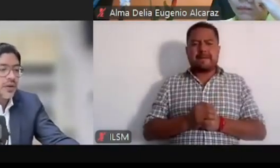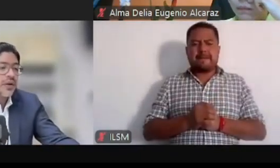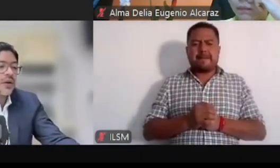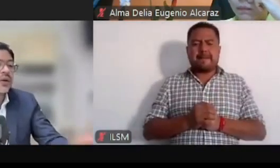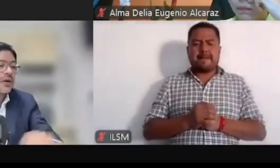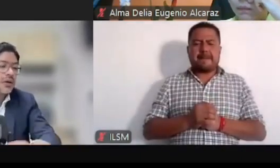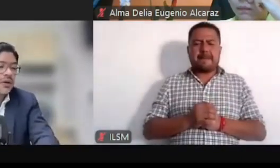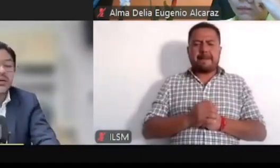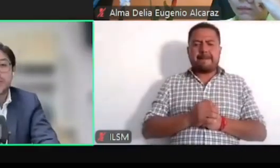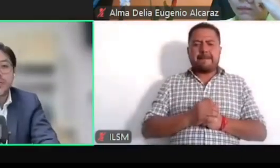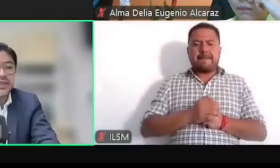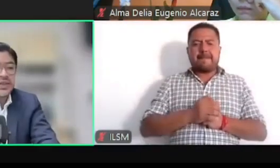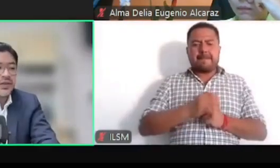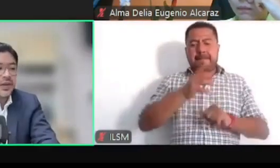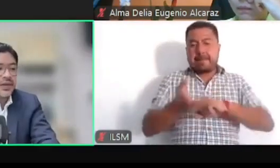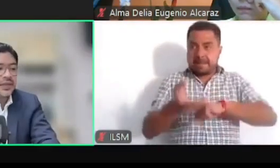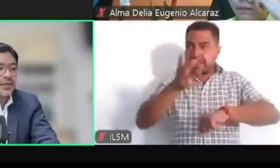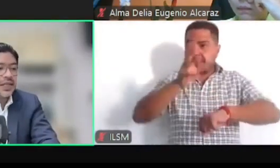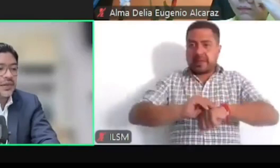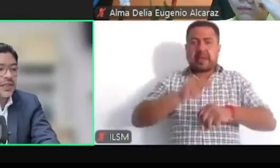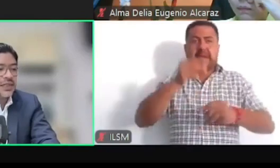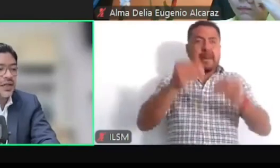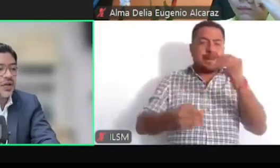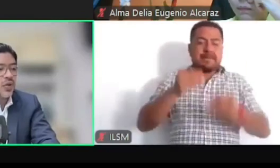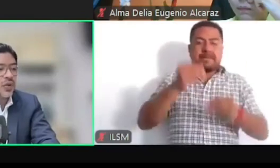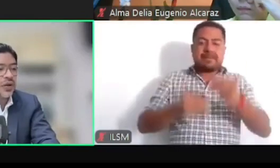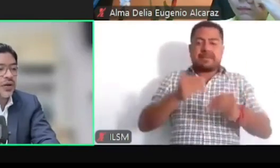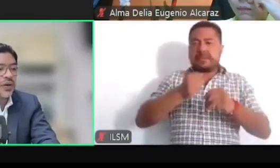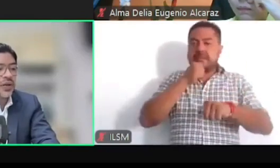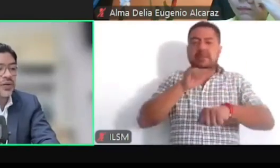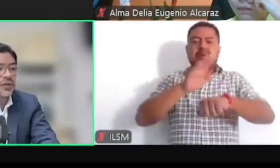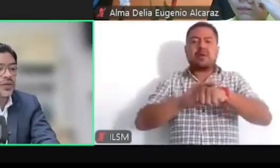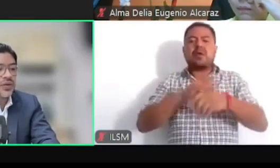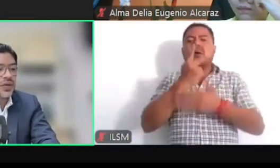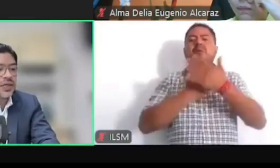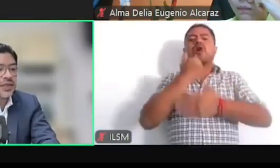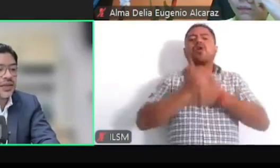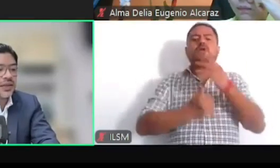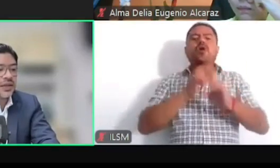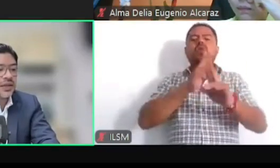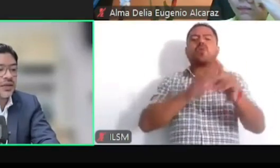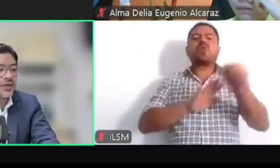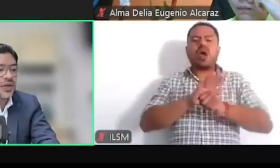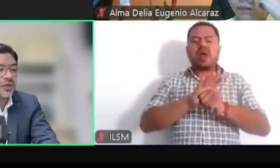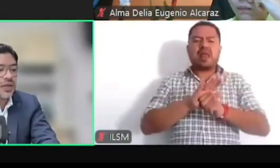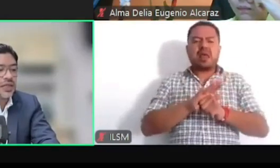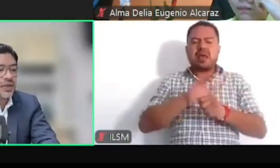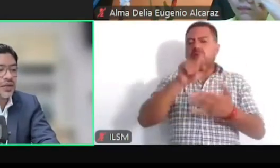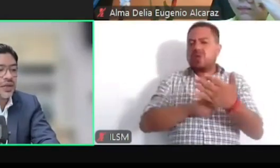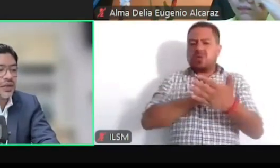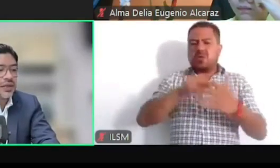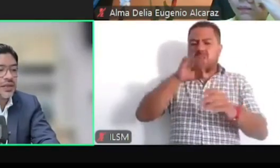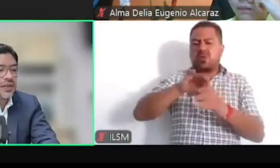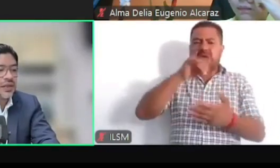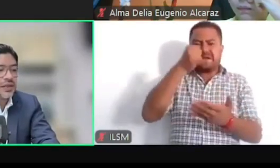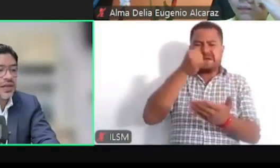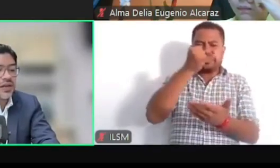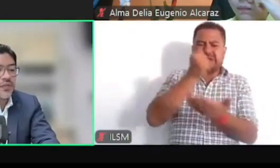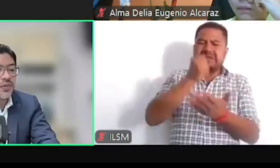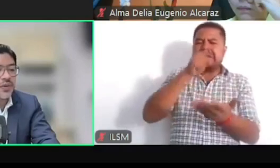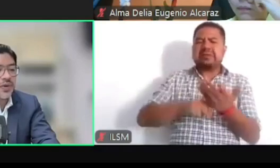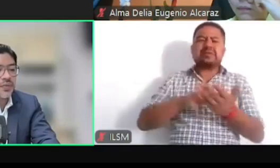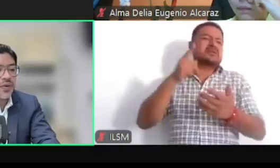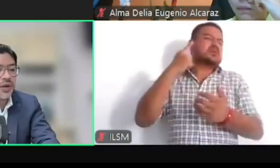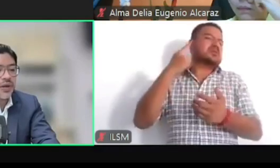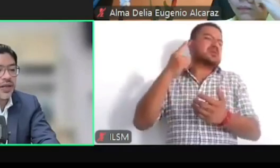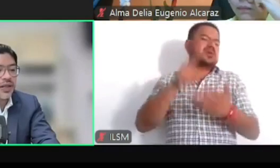proyecto con su autorización magistradas magistrado hoy cuenta con el proyecto de resolución que se dicta en el juicio electoral 137 de este año